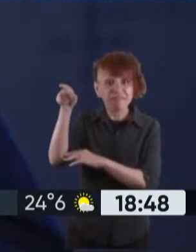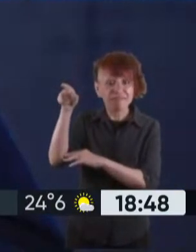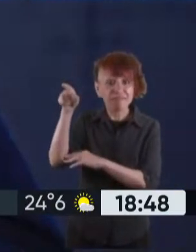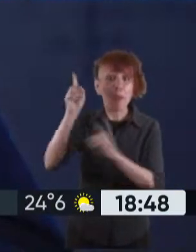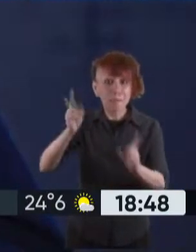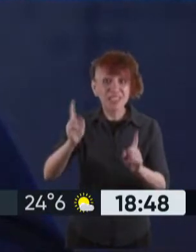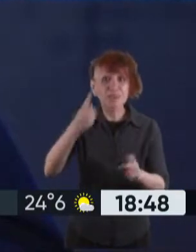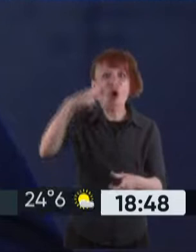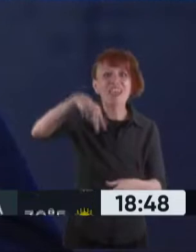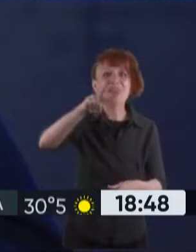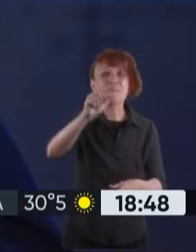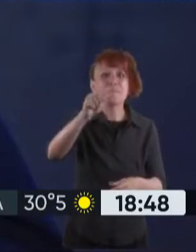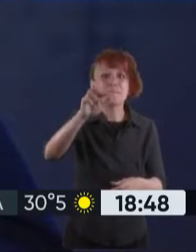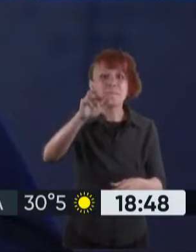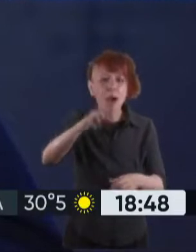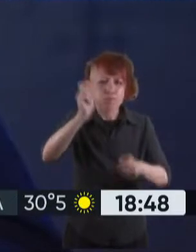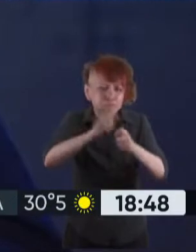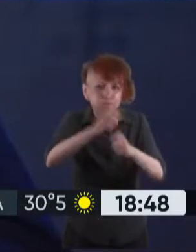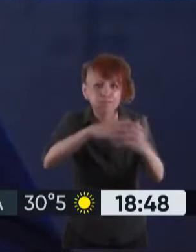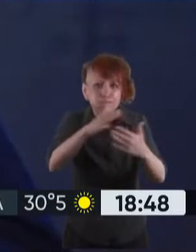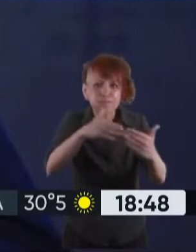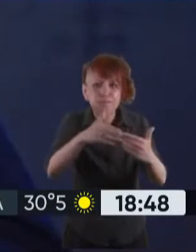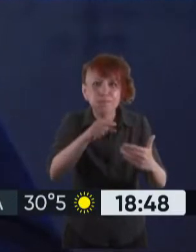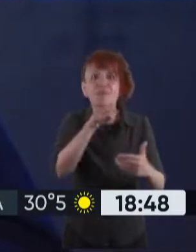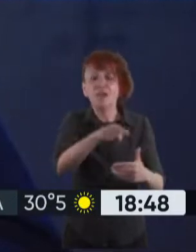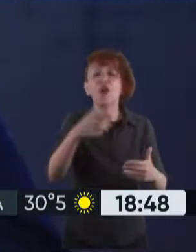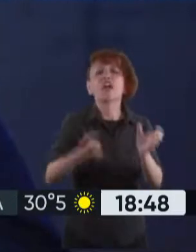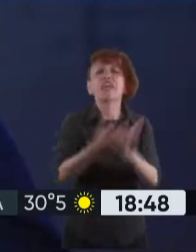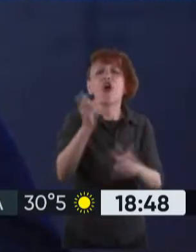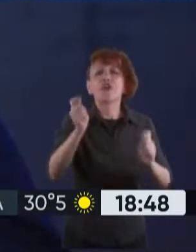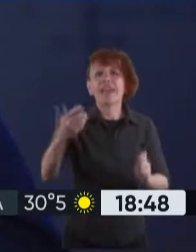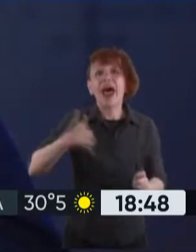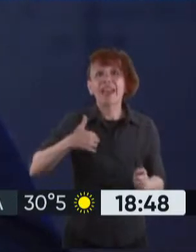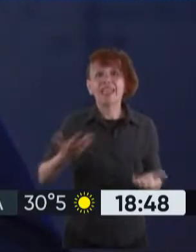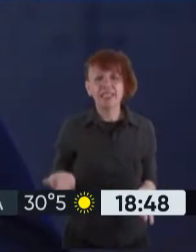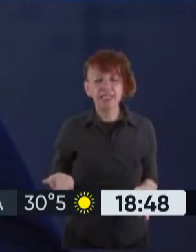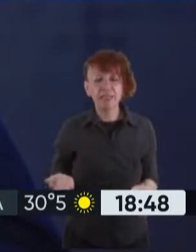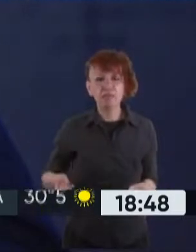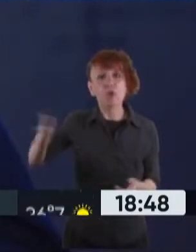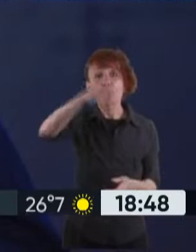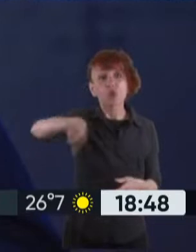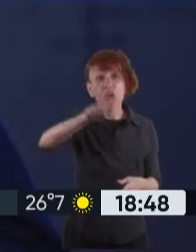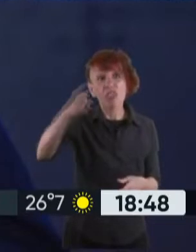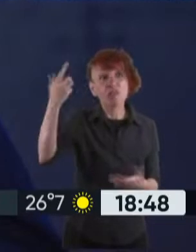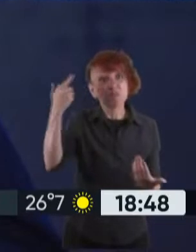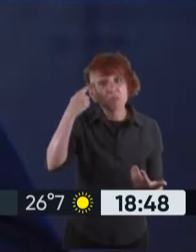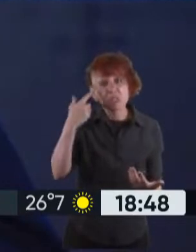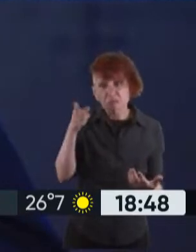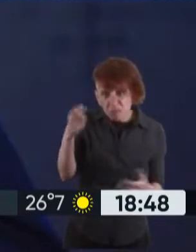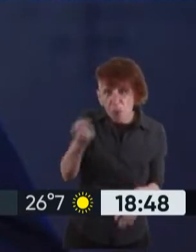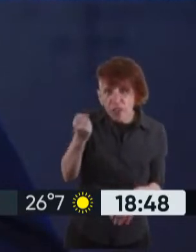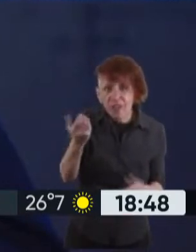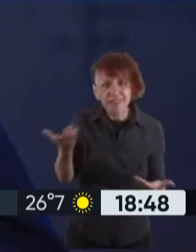INVAP. Y radarizó a la Argentina. Y ustedes dirán, y esto es muy importante, miren, es tecnología